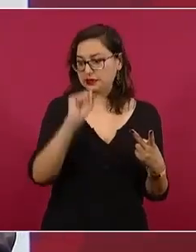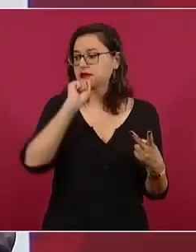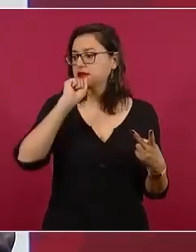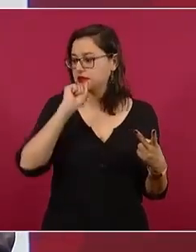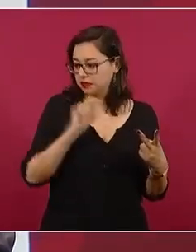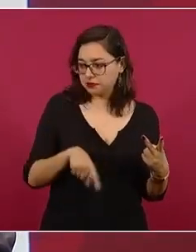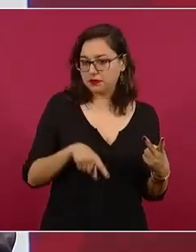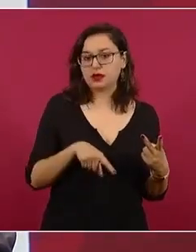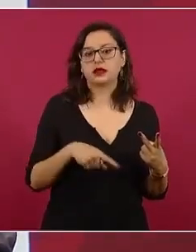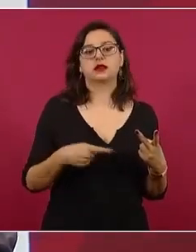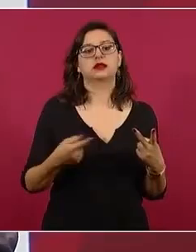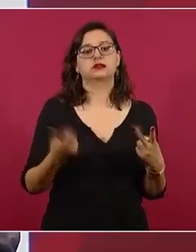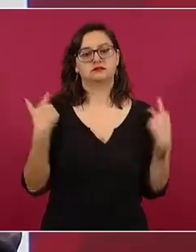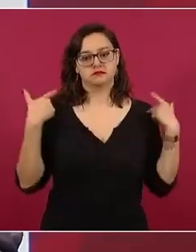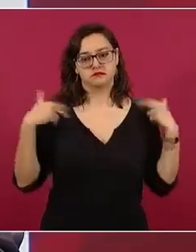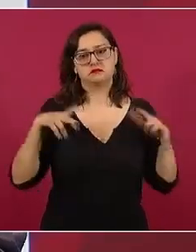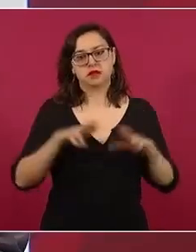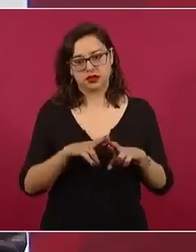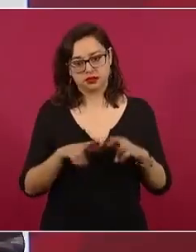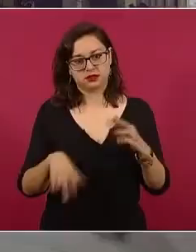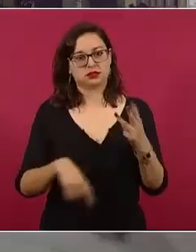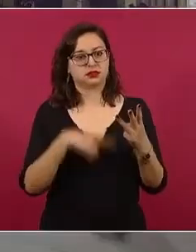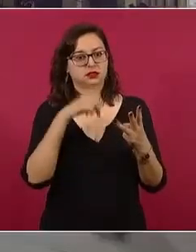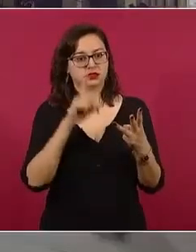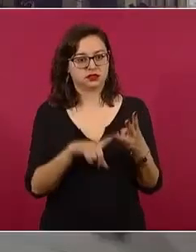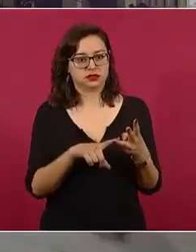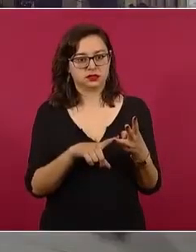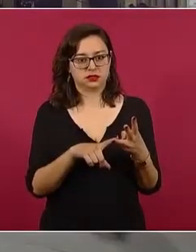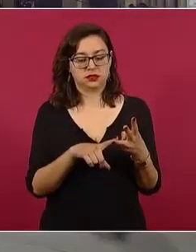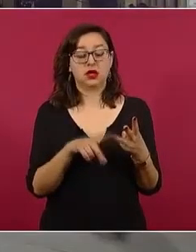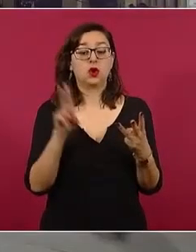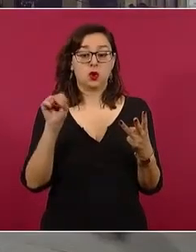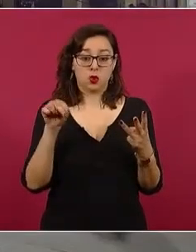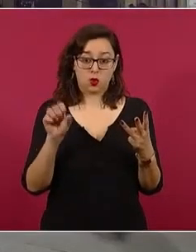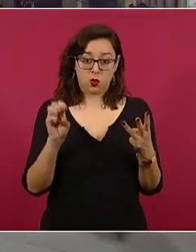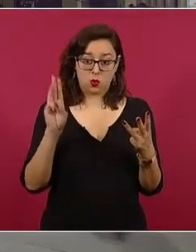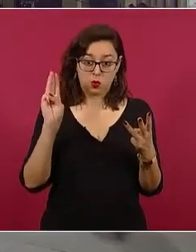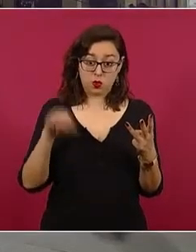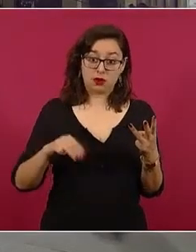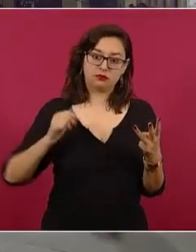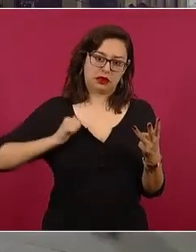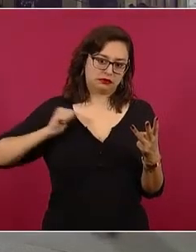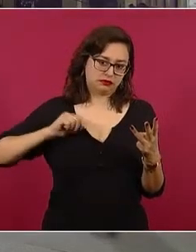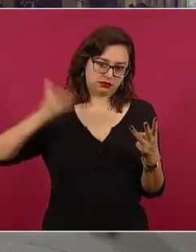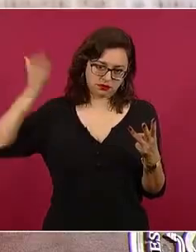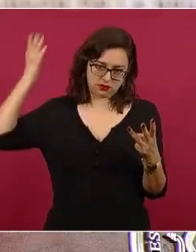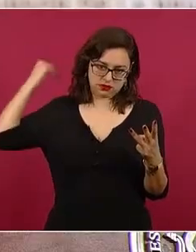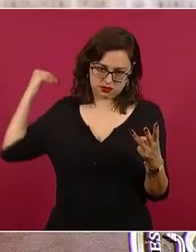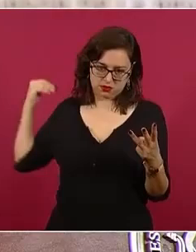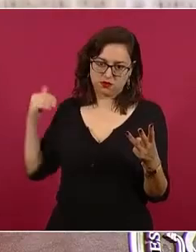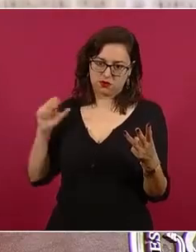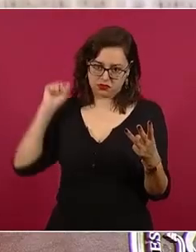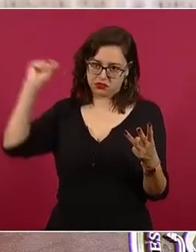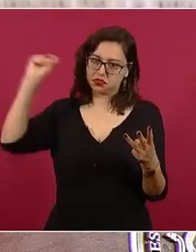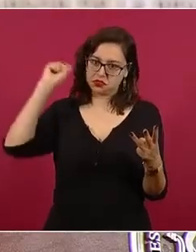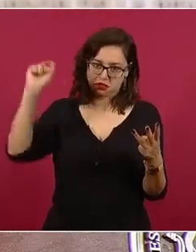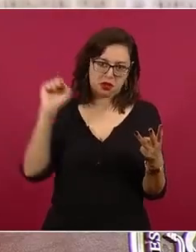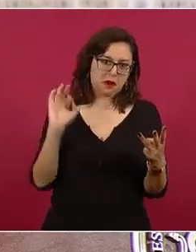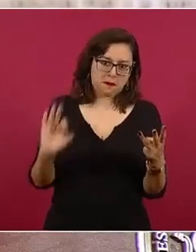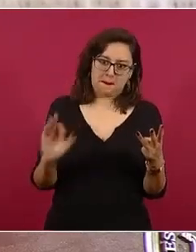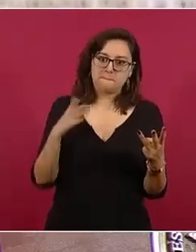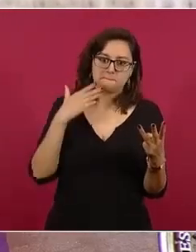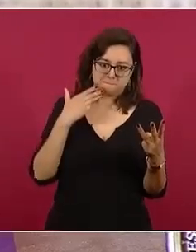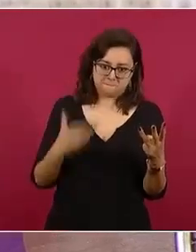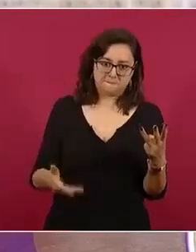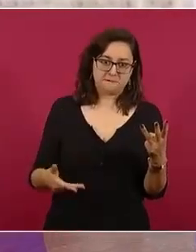democráticos, el sindicato de la UNAM en esa época, y se